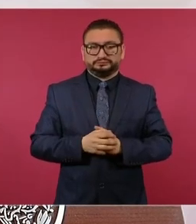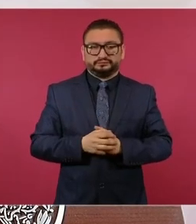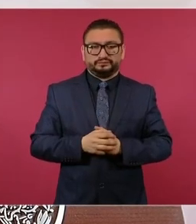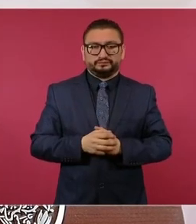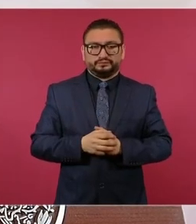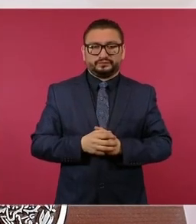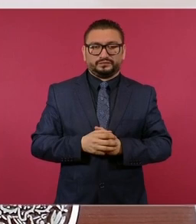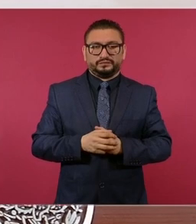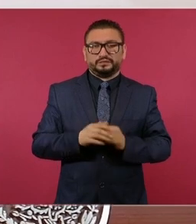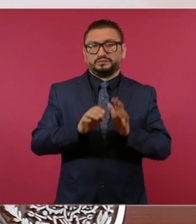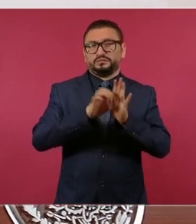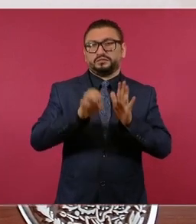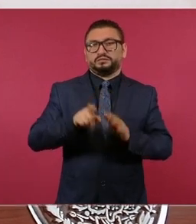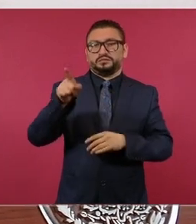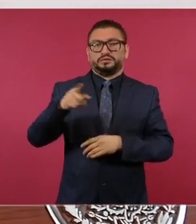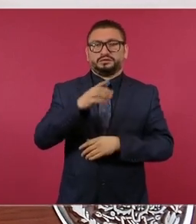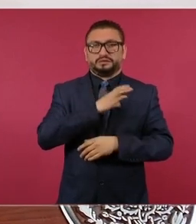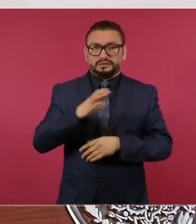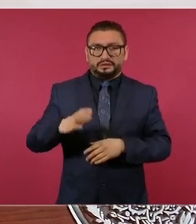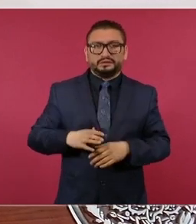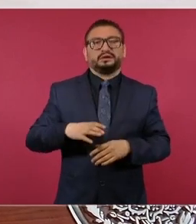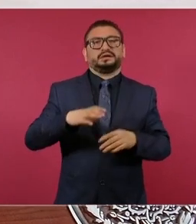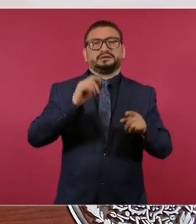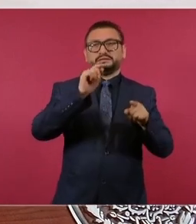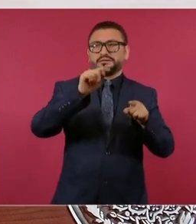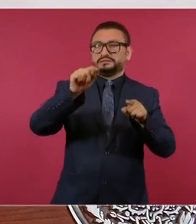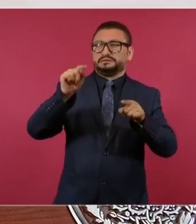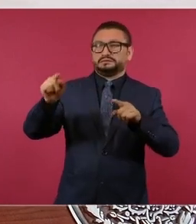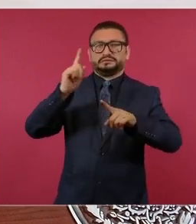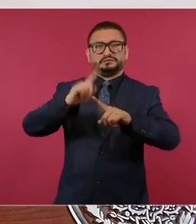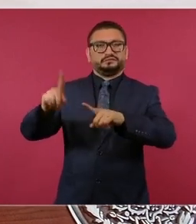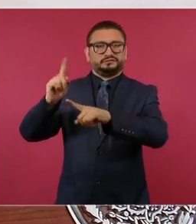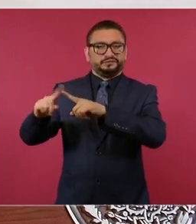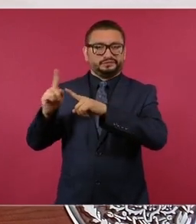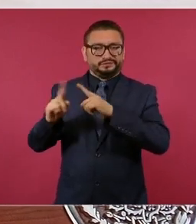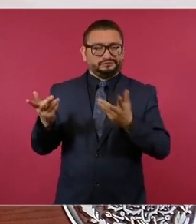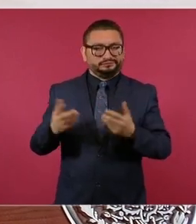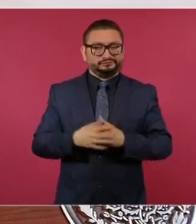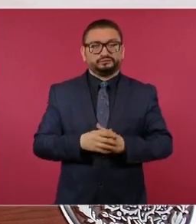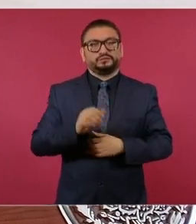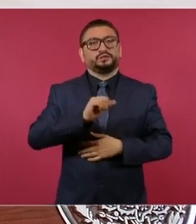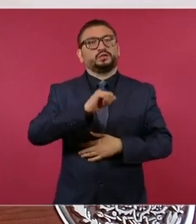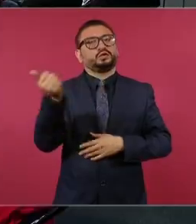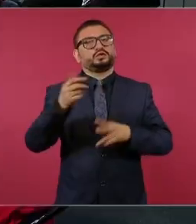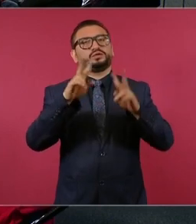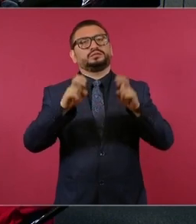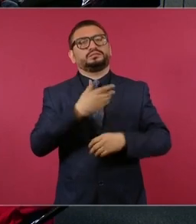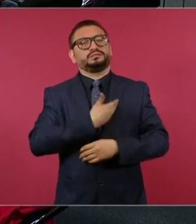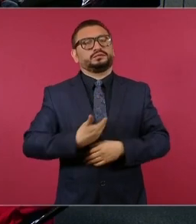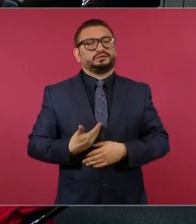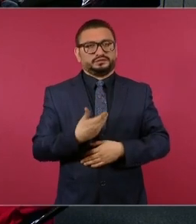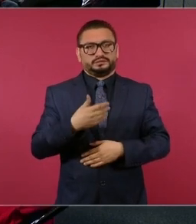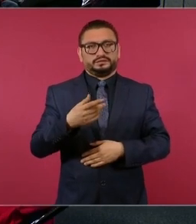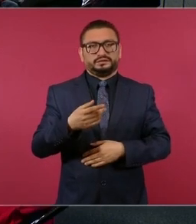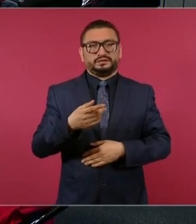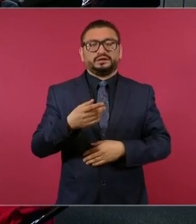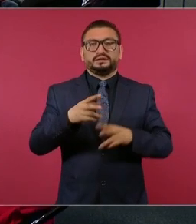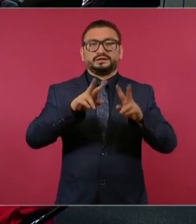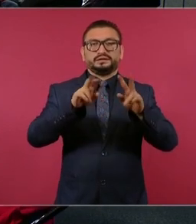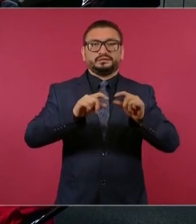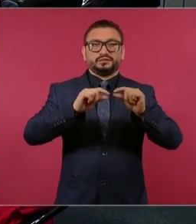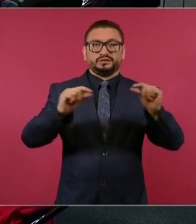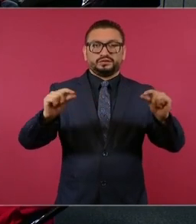Es candidato. Y así hay varios candidatos. En otro tema, presidente, con el lema Nunca